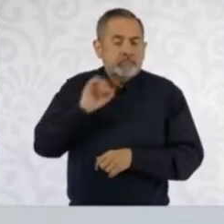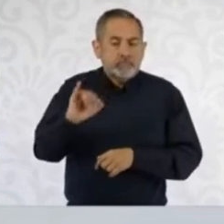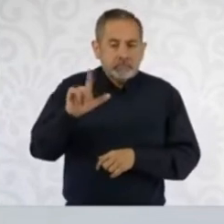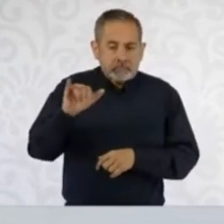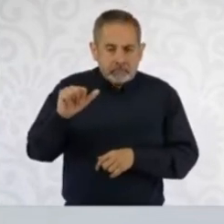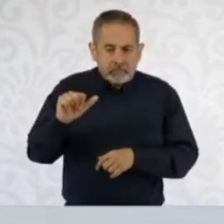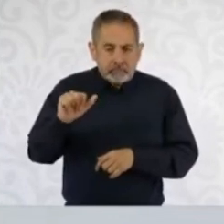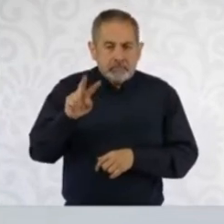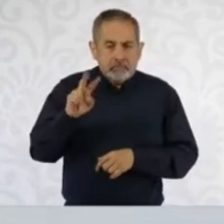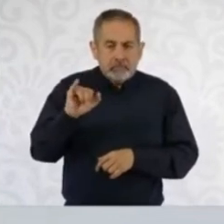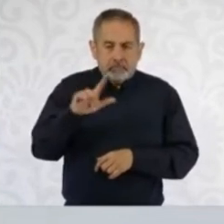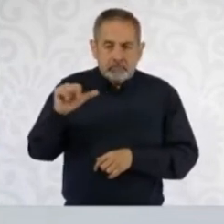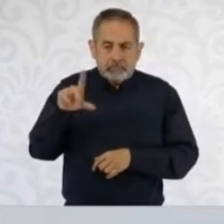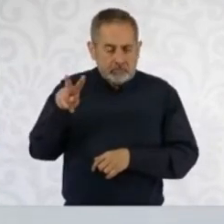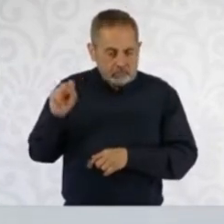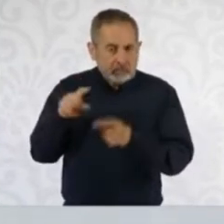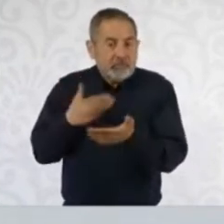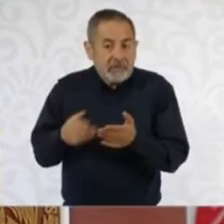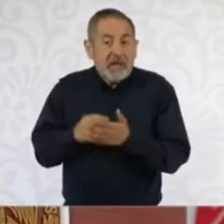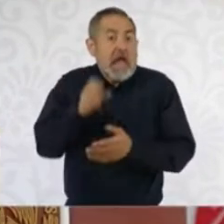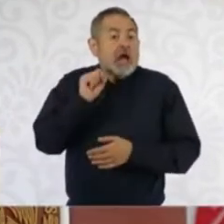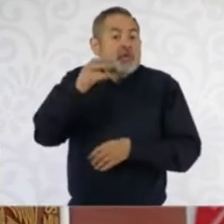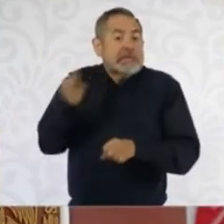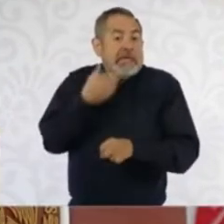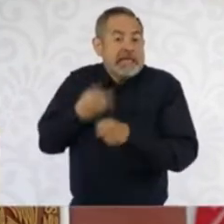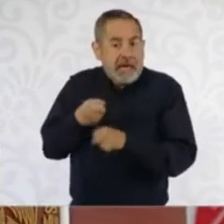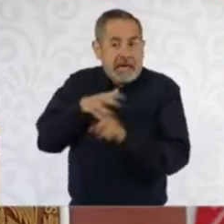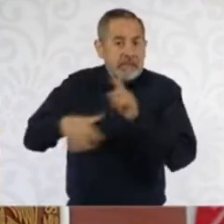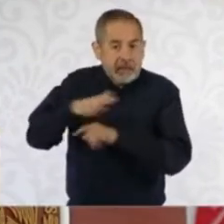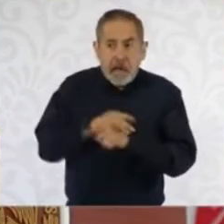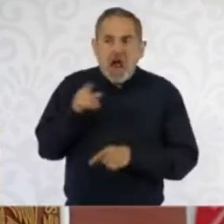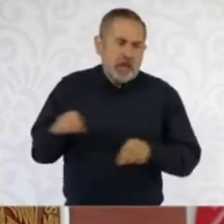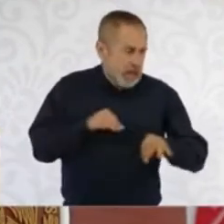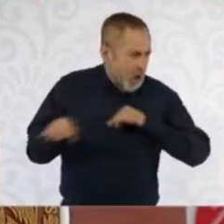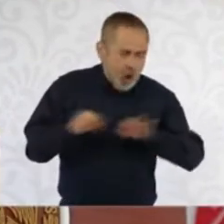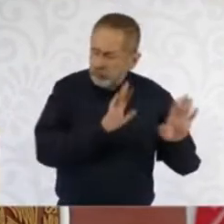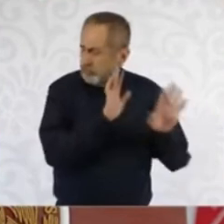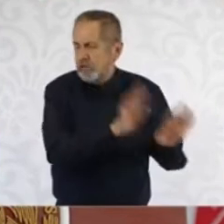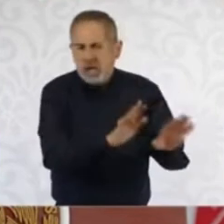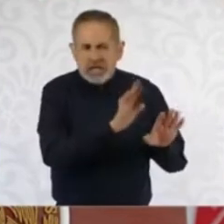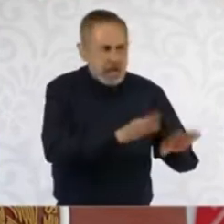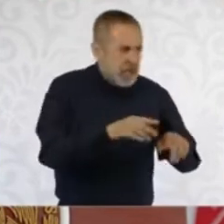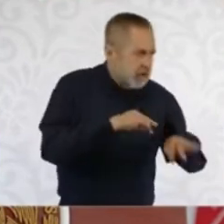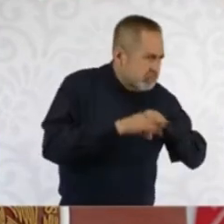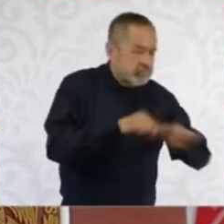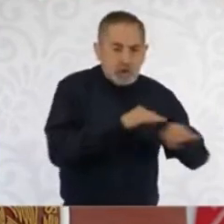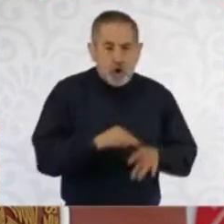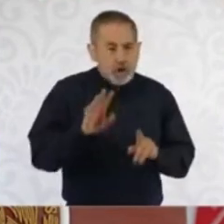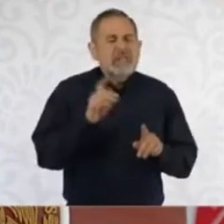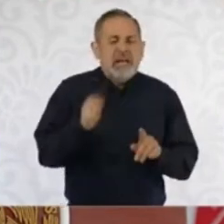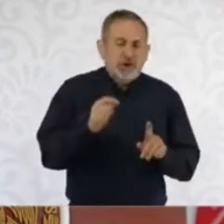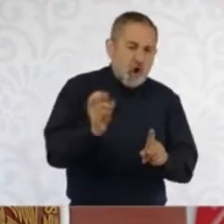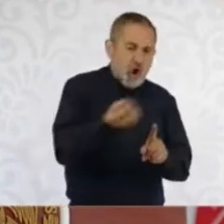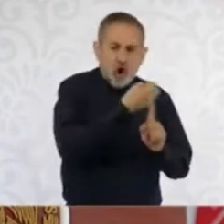es una de las subsecretarias de Medio Ambiente, que hizo ese trabajo muy importante. Digamos que se puso